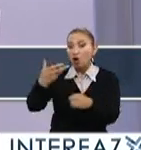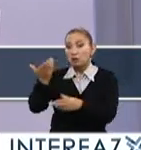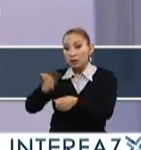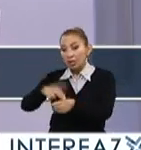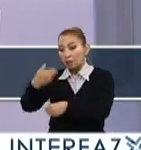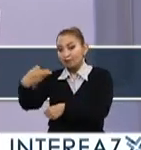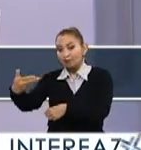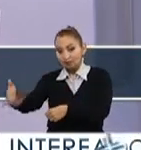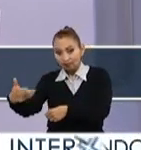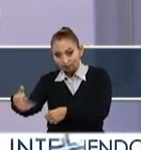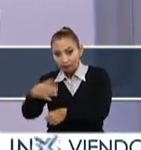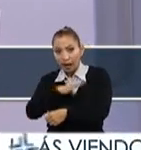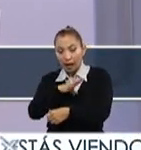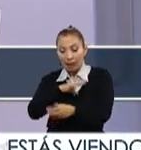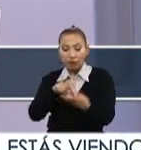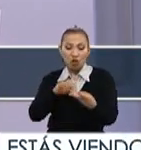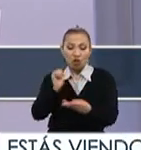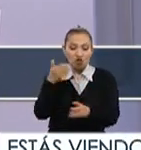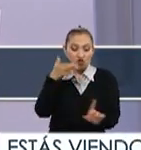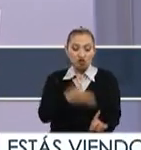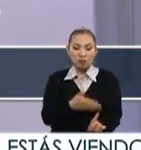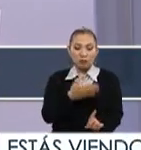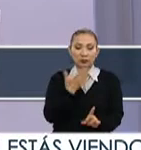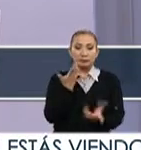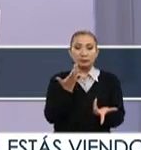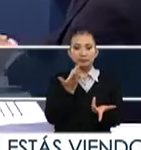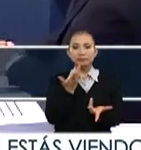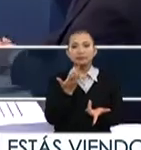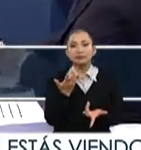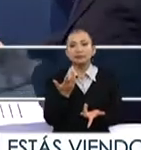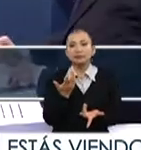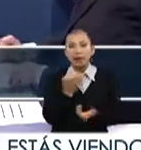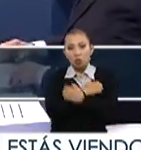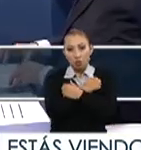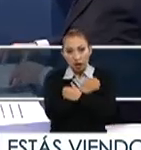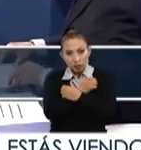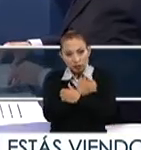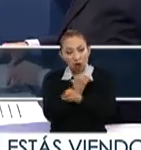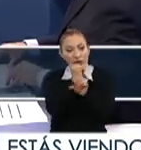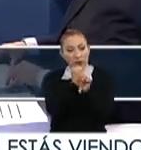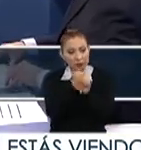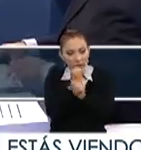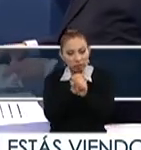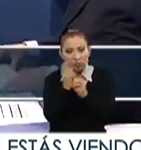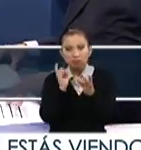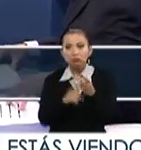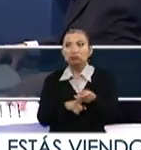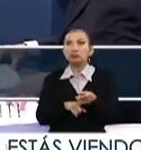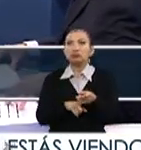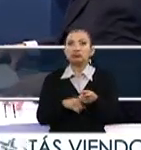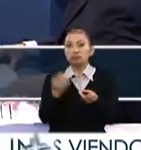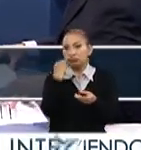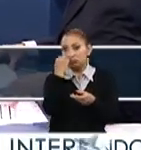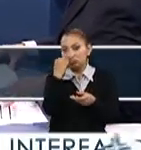hospitales. La otra, orientación alimentaria, educación, investigación,